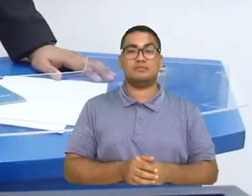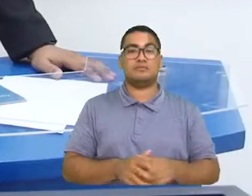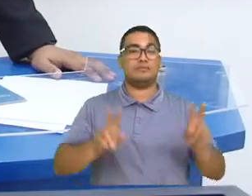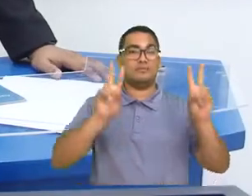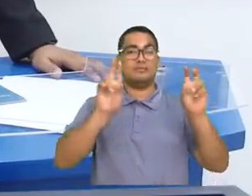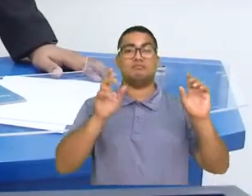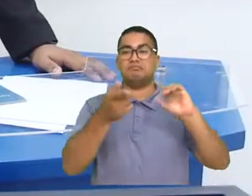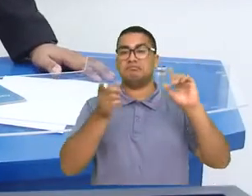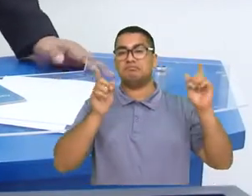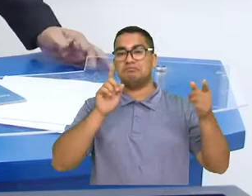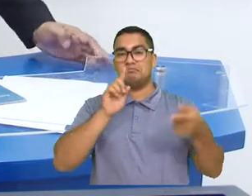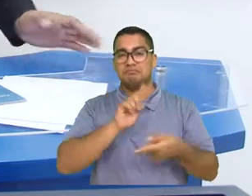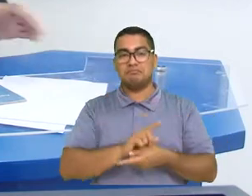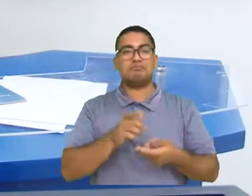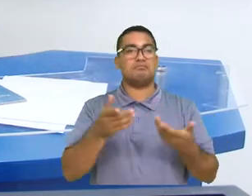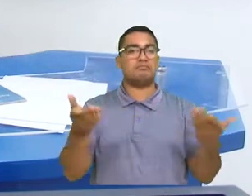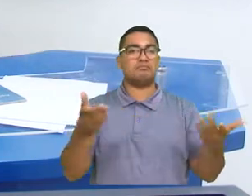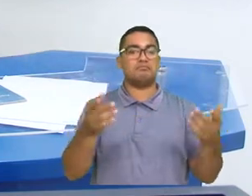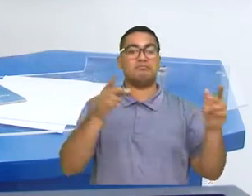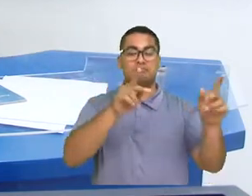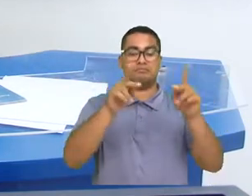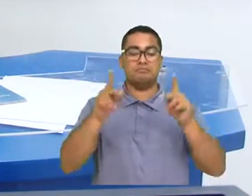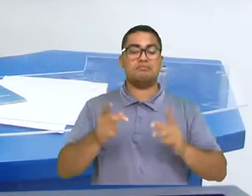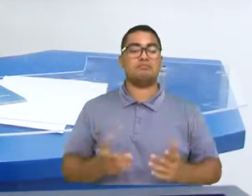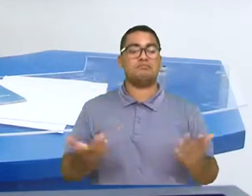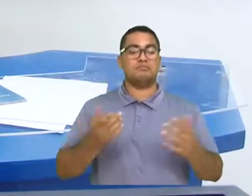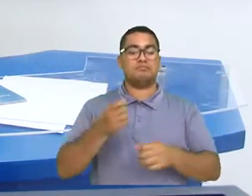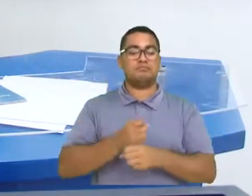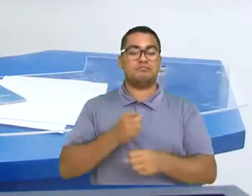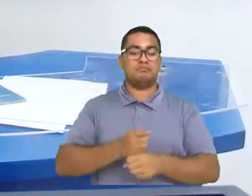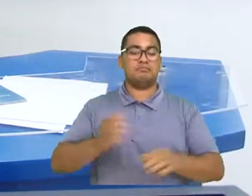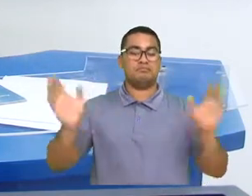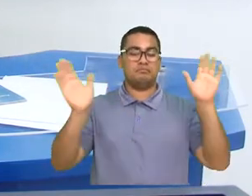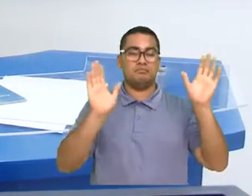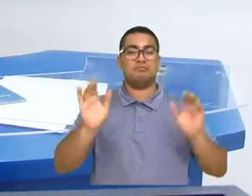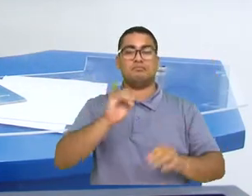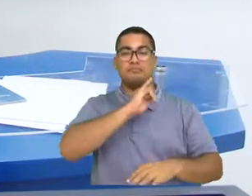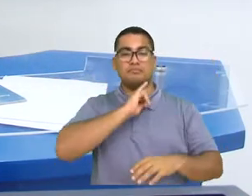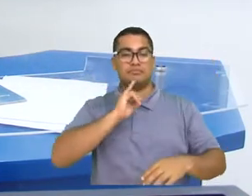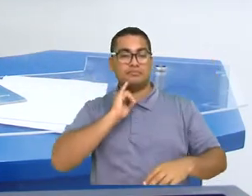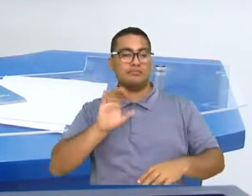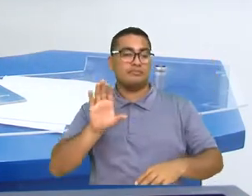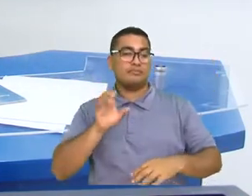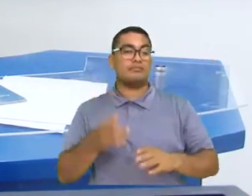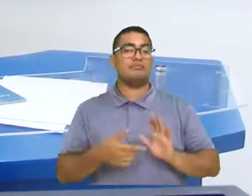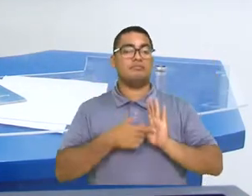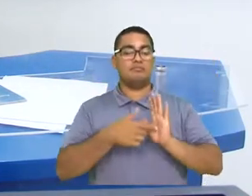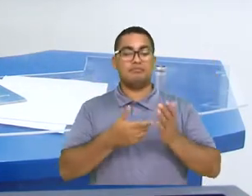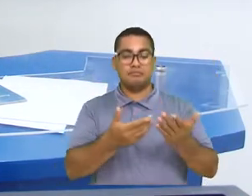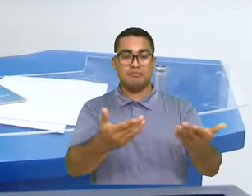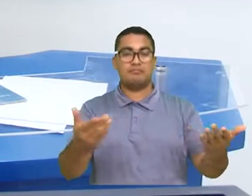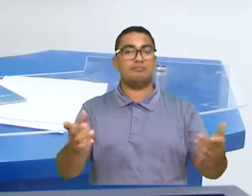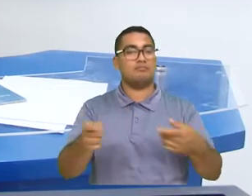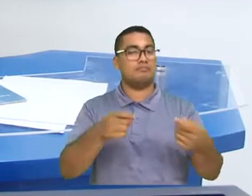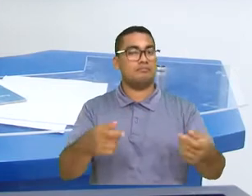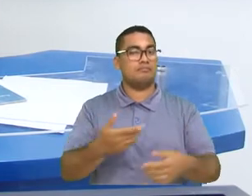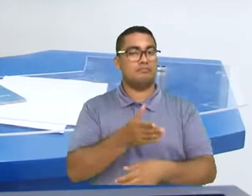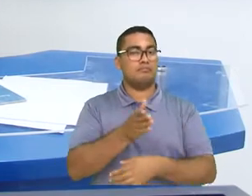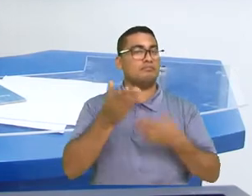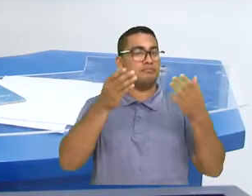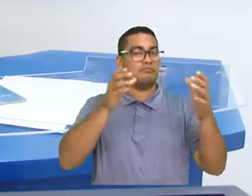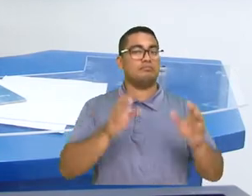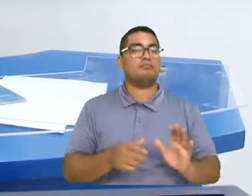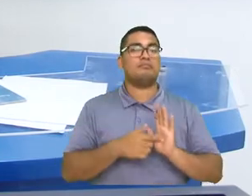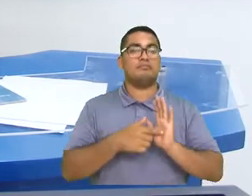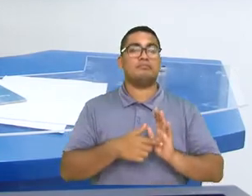Cambiamos totalmente de tema porque comerciantes del mercado Israel Evites le ofrecen gran variedad de mariscos frescos.